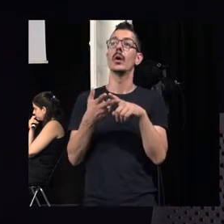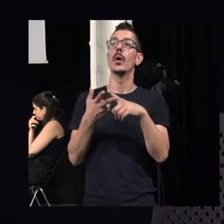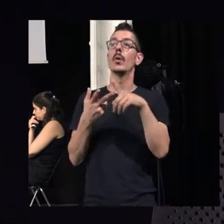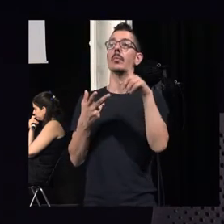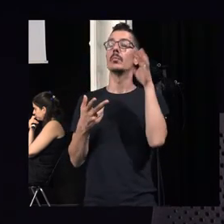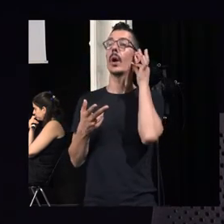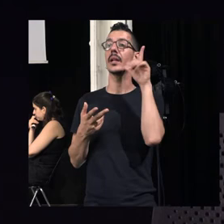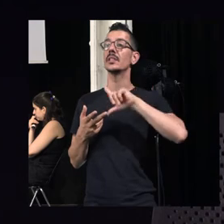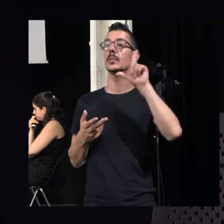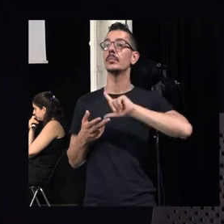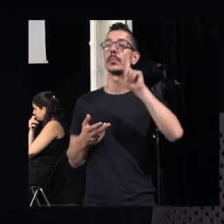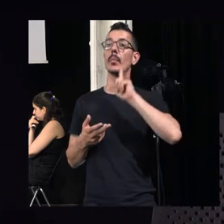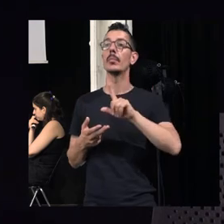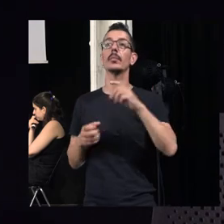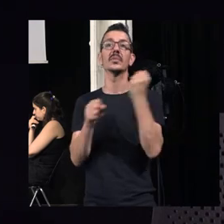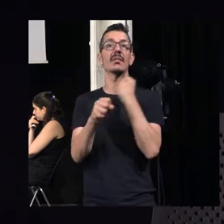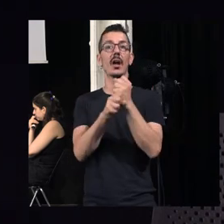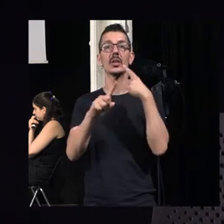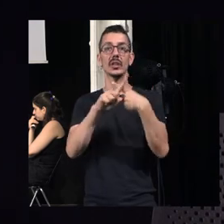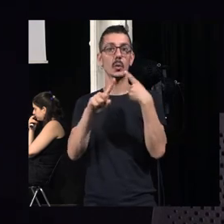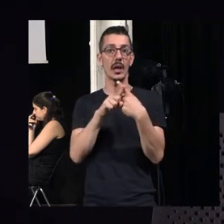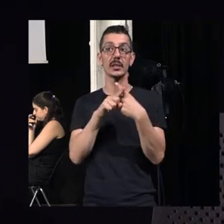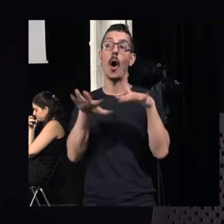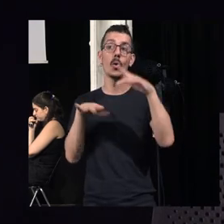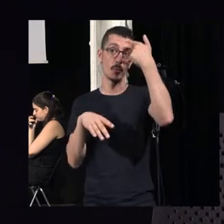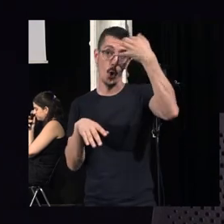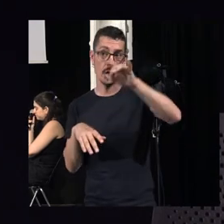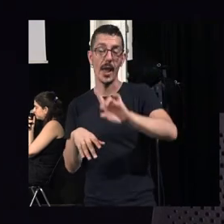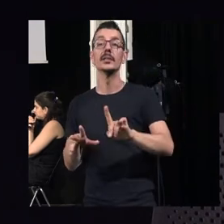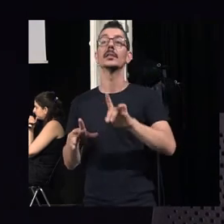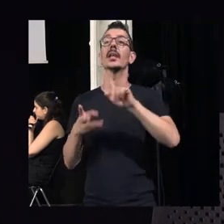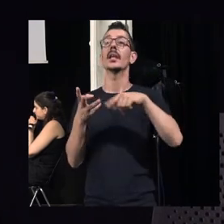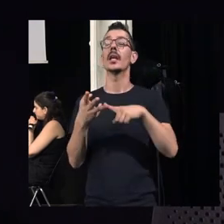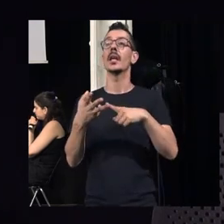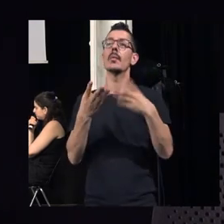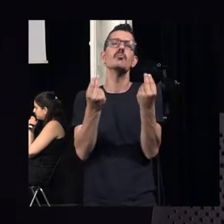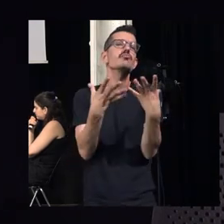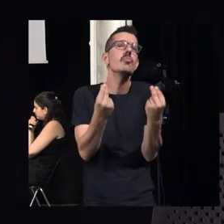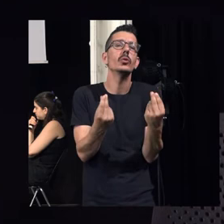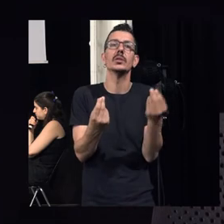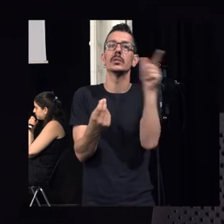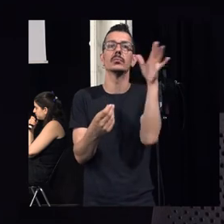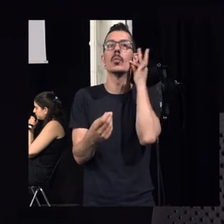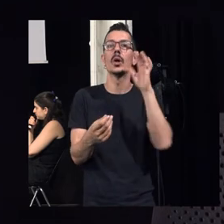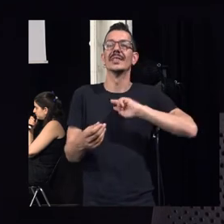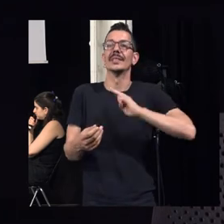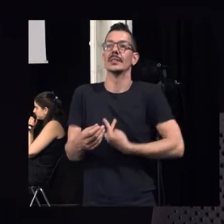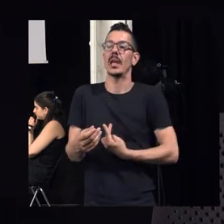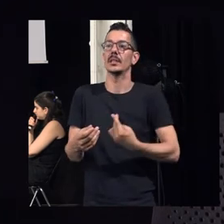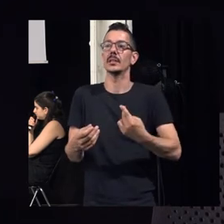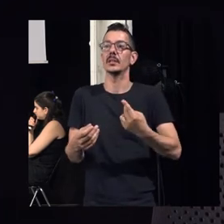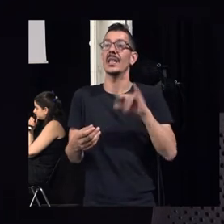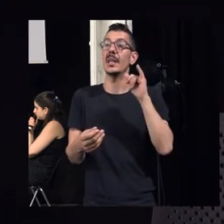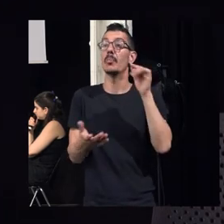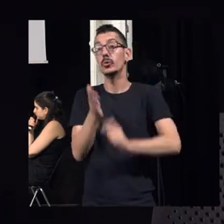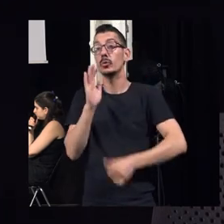creáis, hay un montón de mujeres lesbianas que son trabajadoras sexuales y un montonazo de mujeres trans. Y más cuando somos